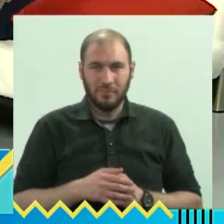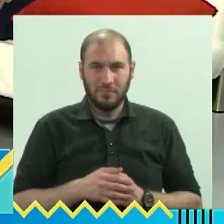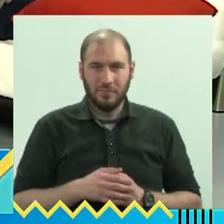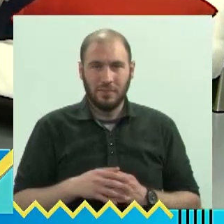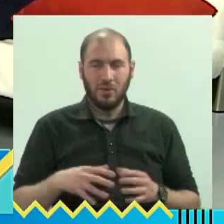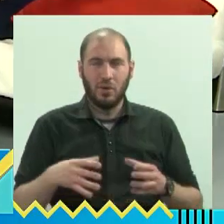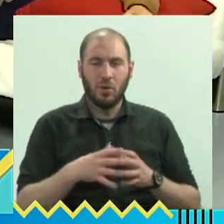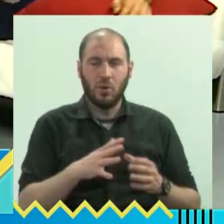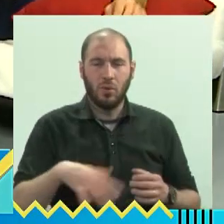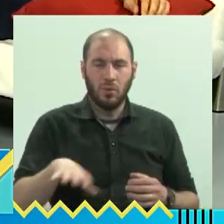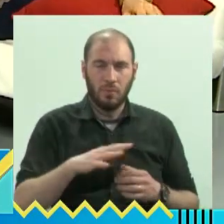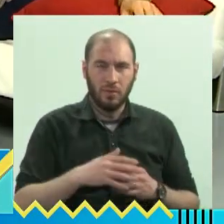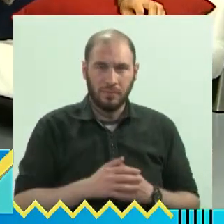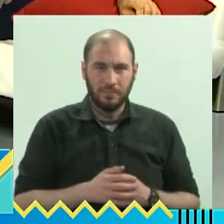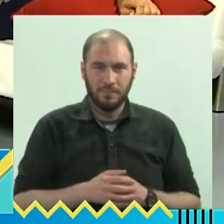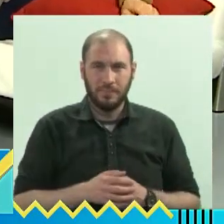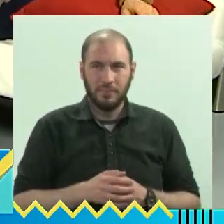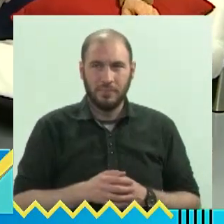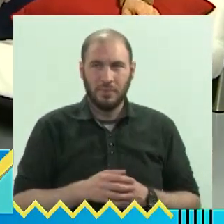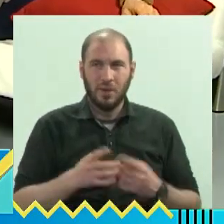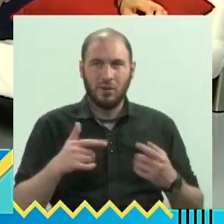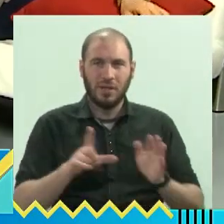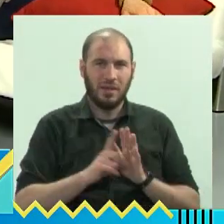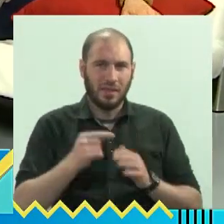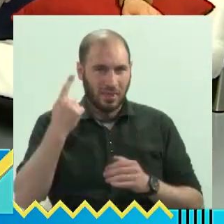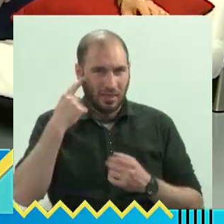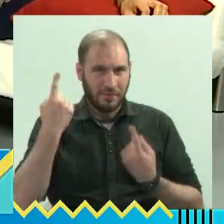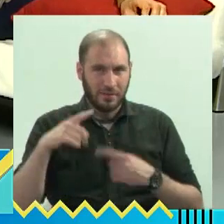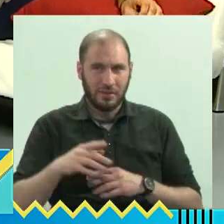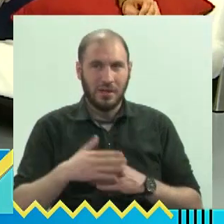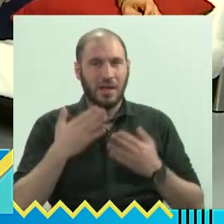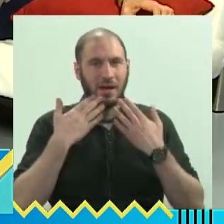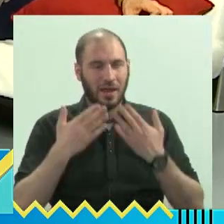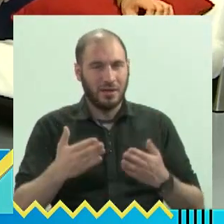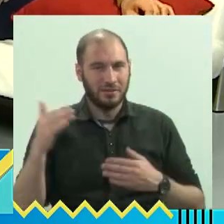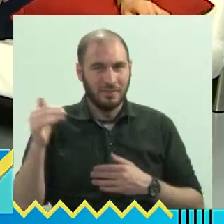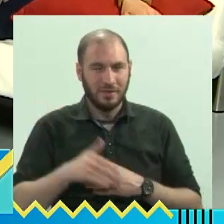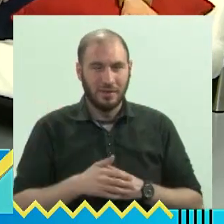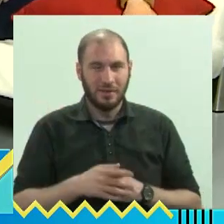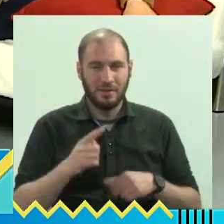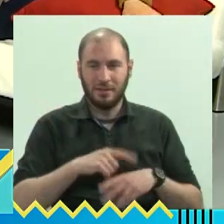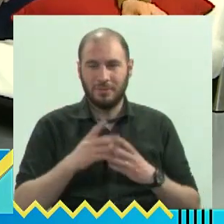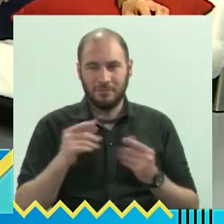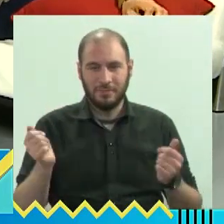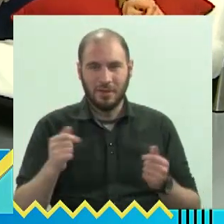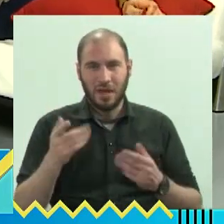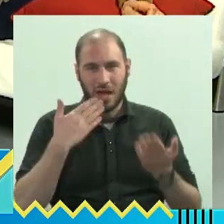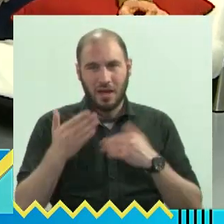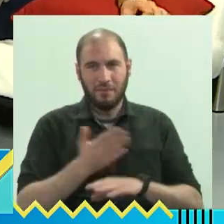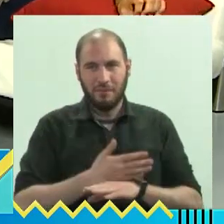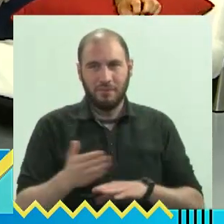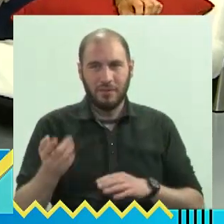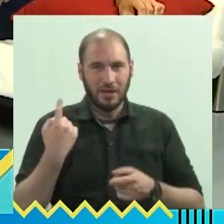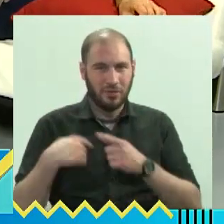un sector que tiene una noción de legalidad distinta. Les agradezco mucho por haber venido, no nos queda más tiempo, podríamos seguir hablando de muchas